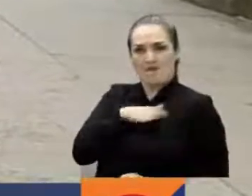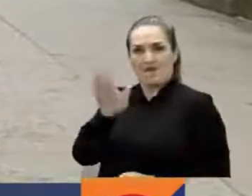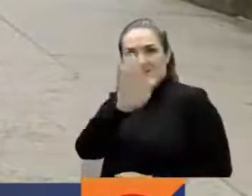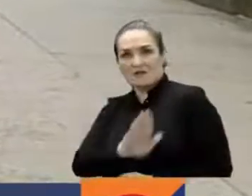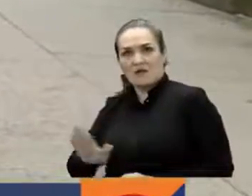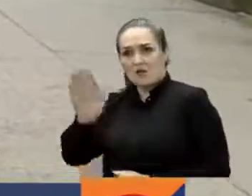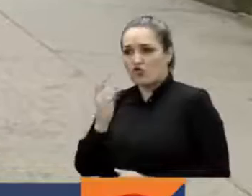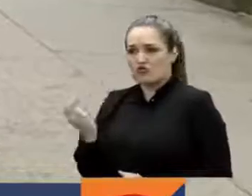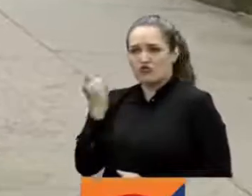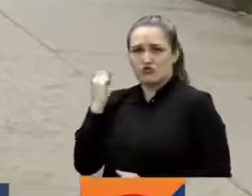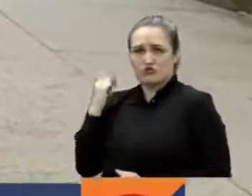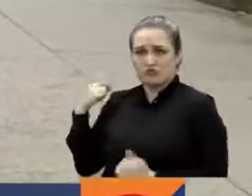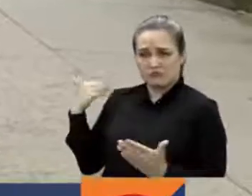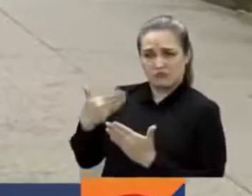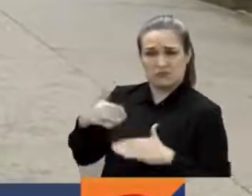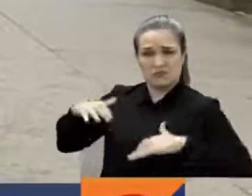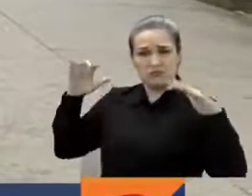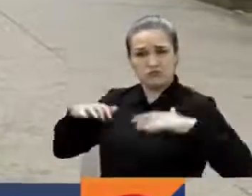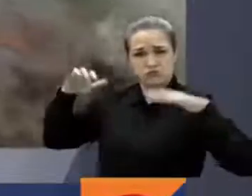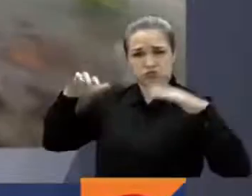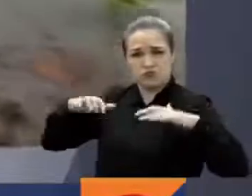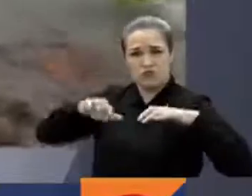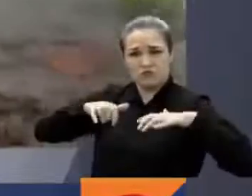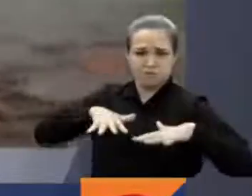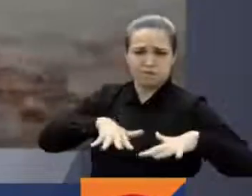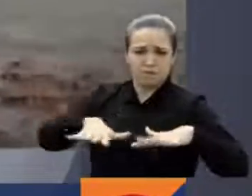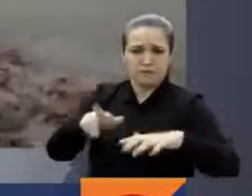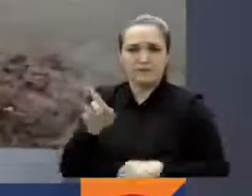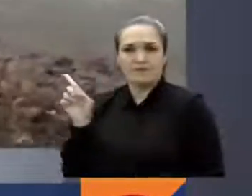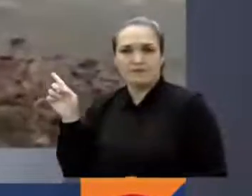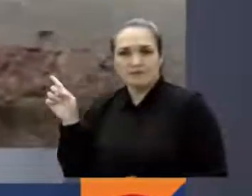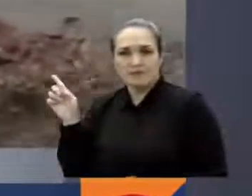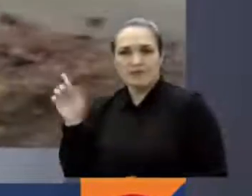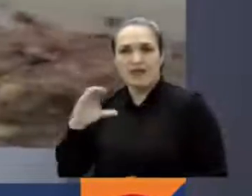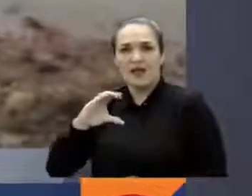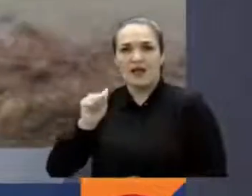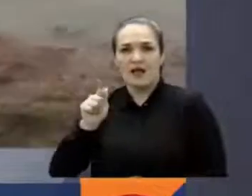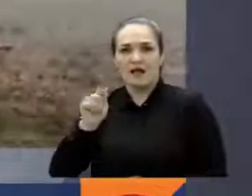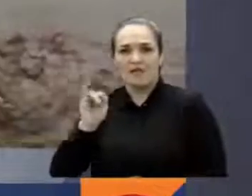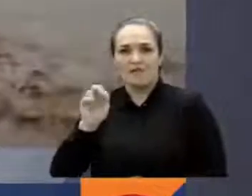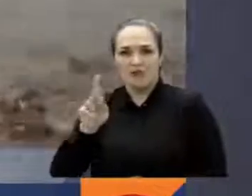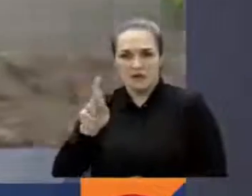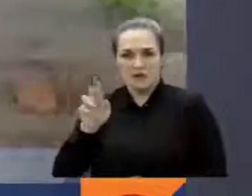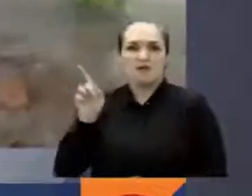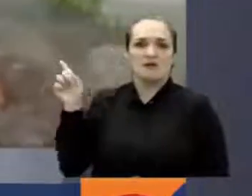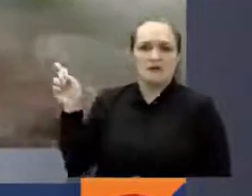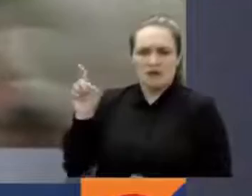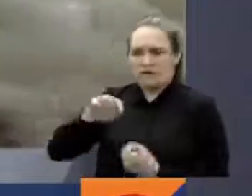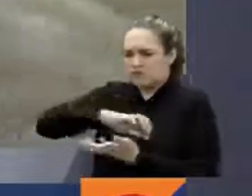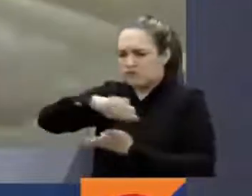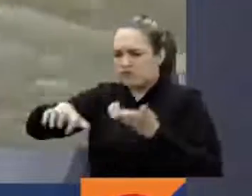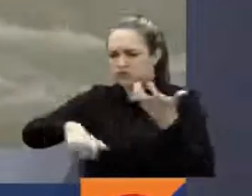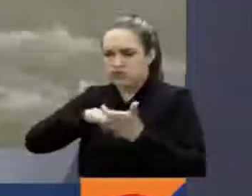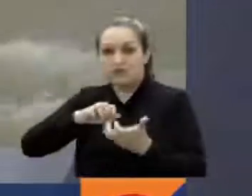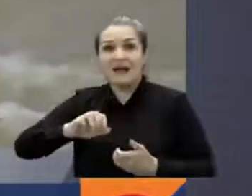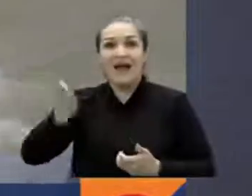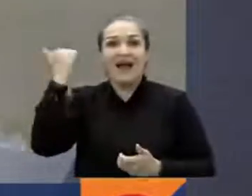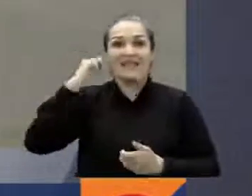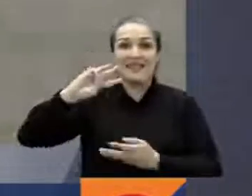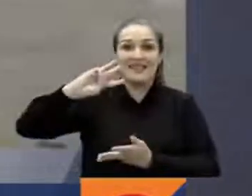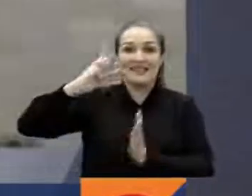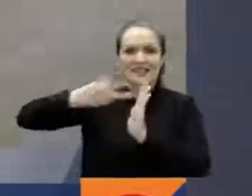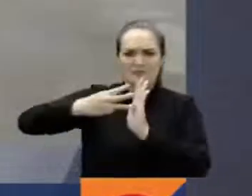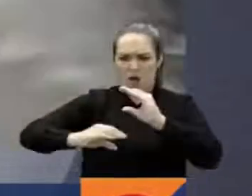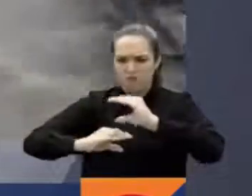de las últimas horas socavaron el punto conocido como Cafiro en el municipio de San Estanislao. Al menos 3.000 costales que habían sido